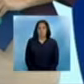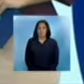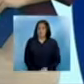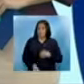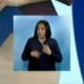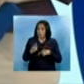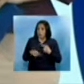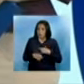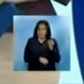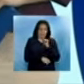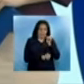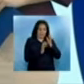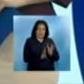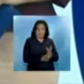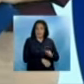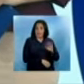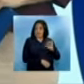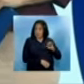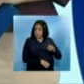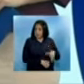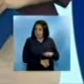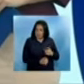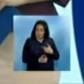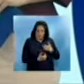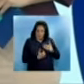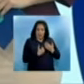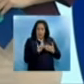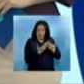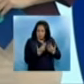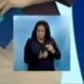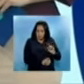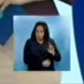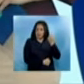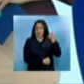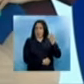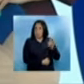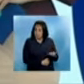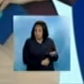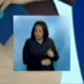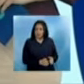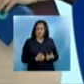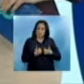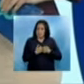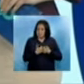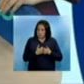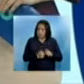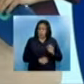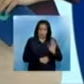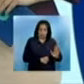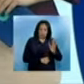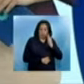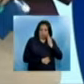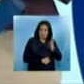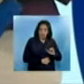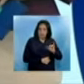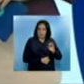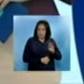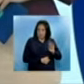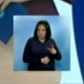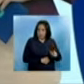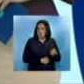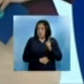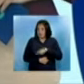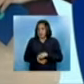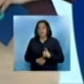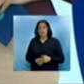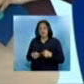Les contamos que el cantante Enrique Iglesias rompió su silencio y habló por primera vez del romance que sostienen su madre, Isabel Preisler, y nuestro